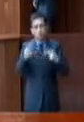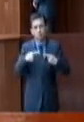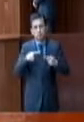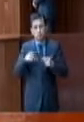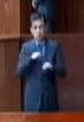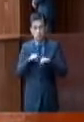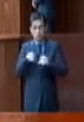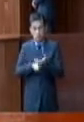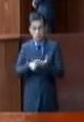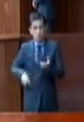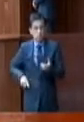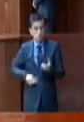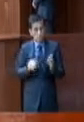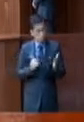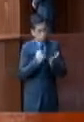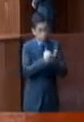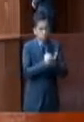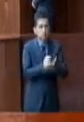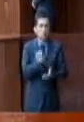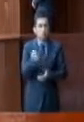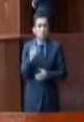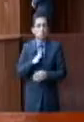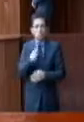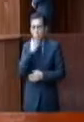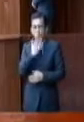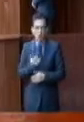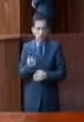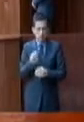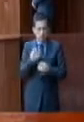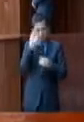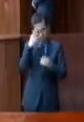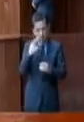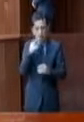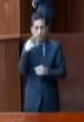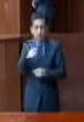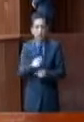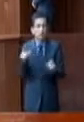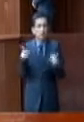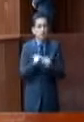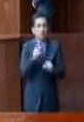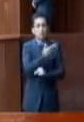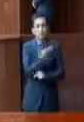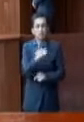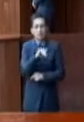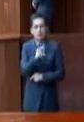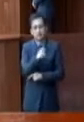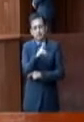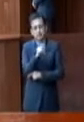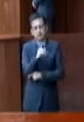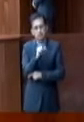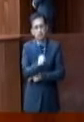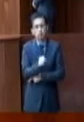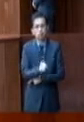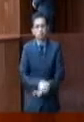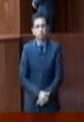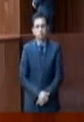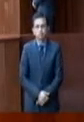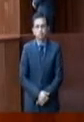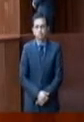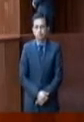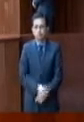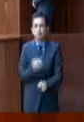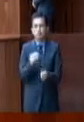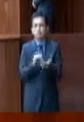tienen por inexistentes las infracciones denunciadas en la cuenta el magistrado presidente magistrada magistrado muchas